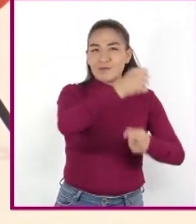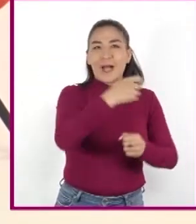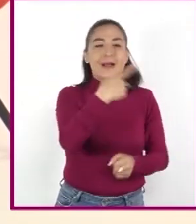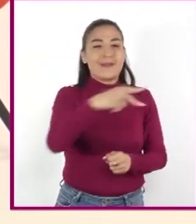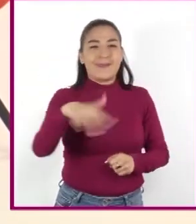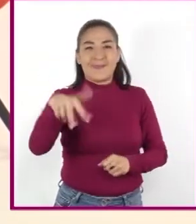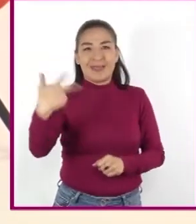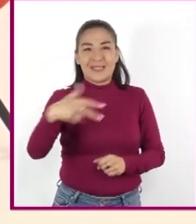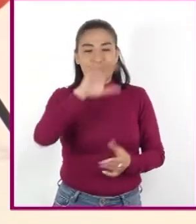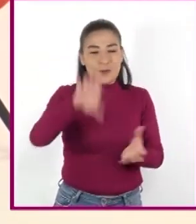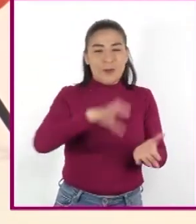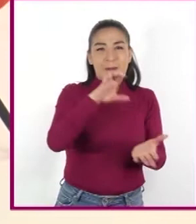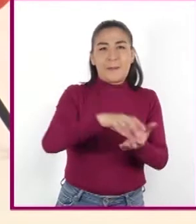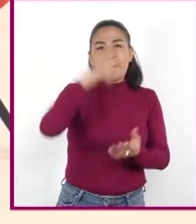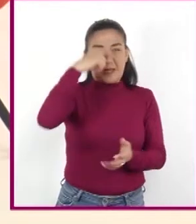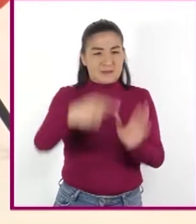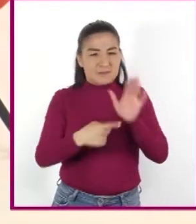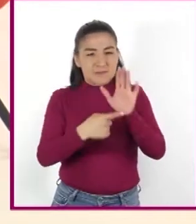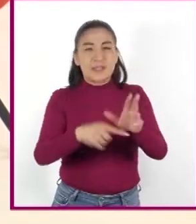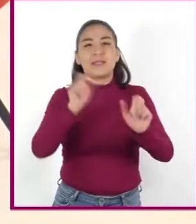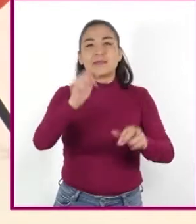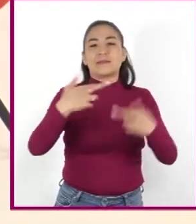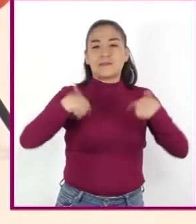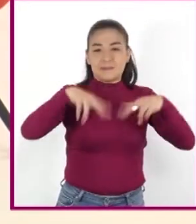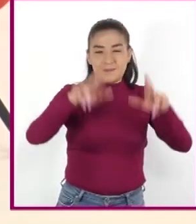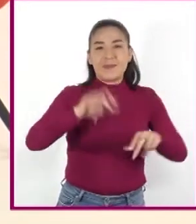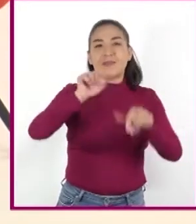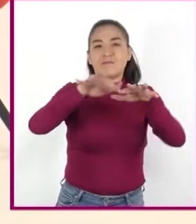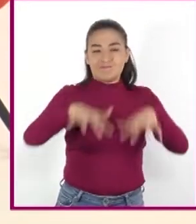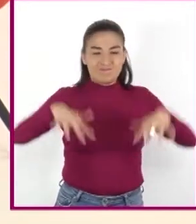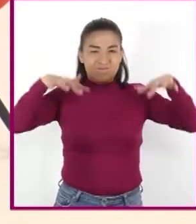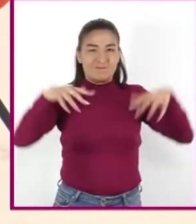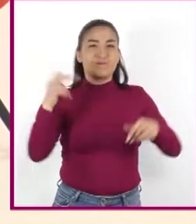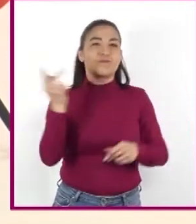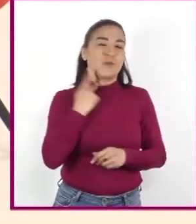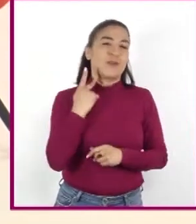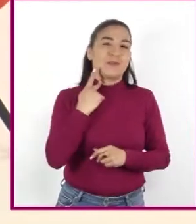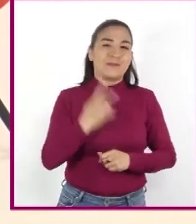colonias, exigiendo representación en el Parlamento.